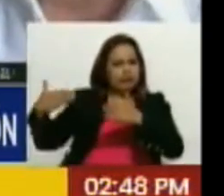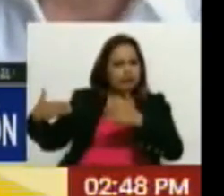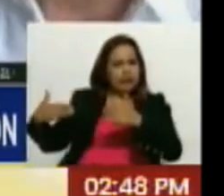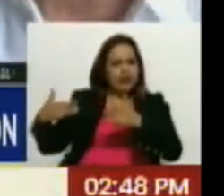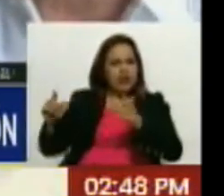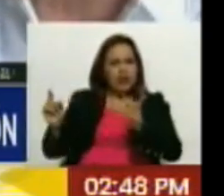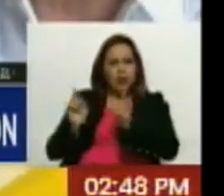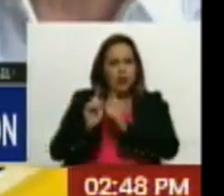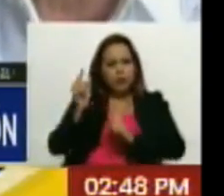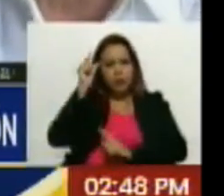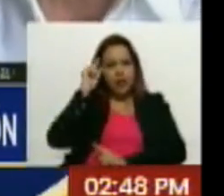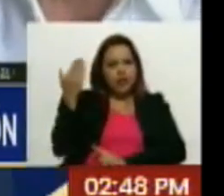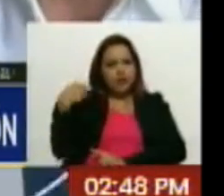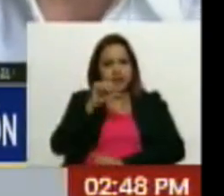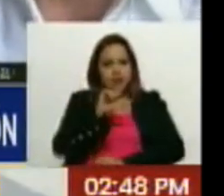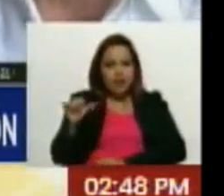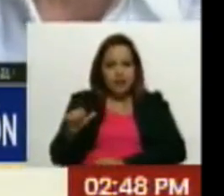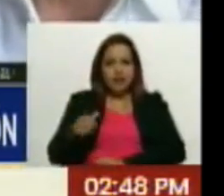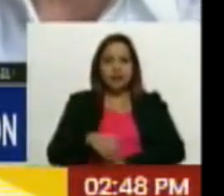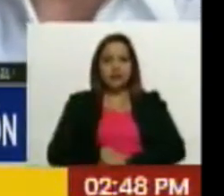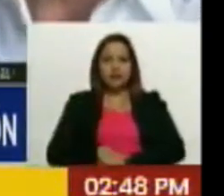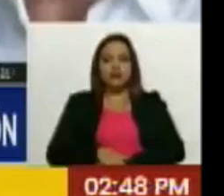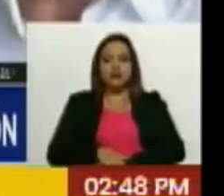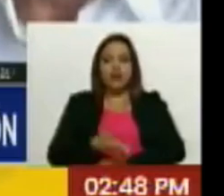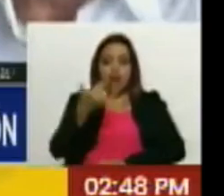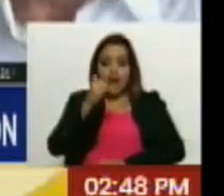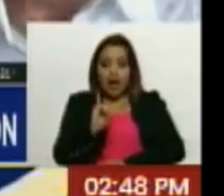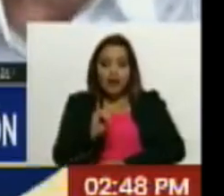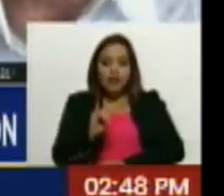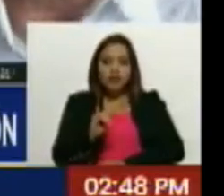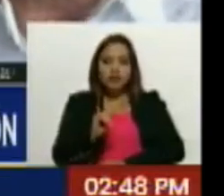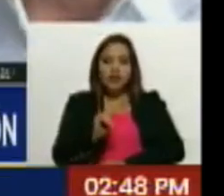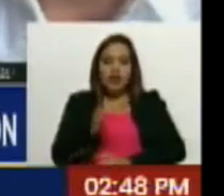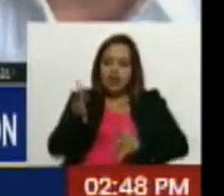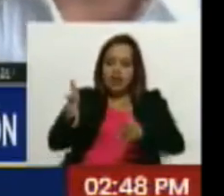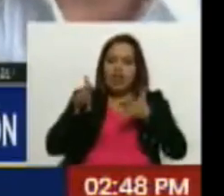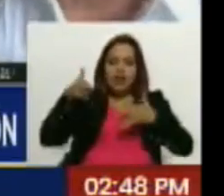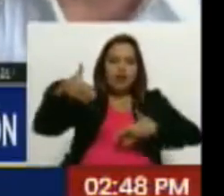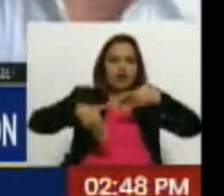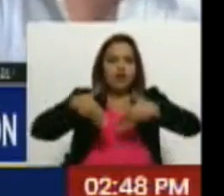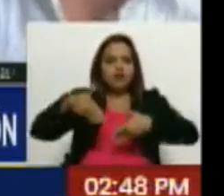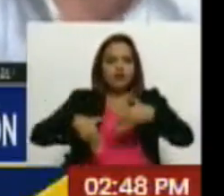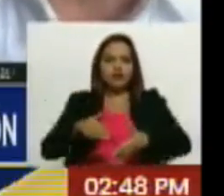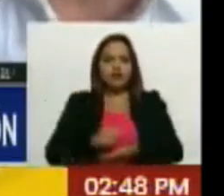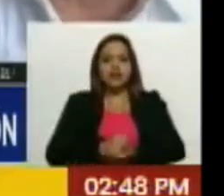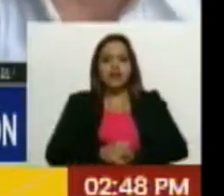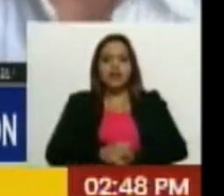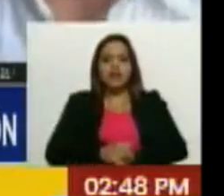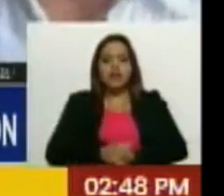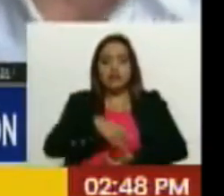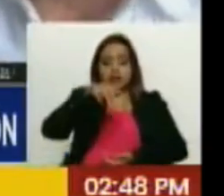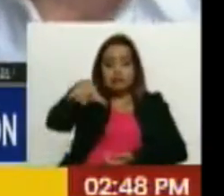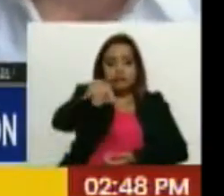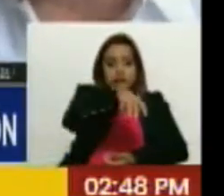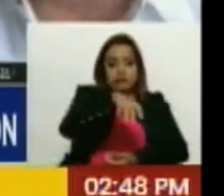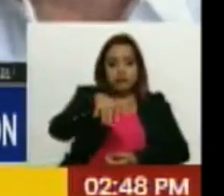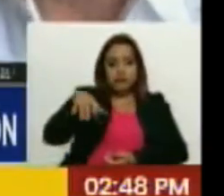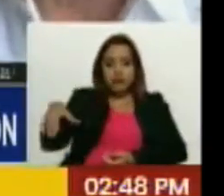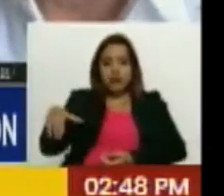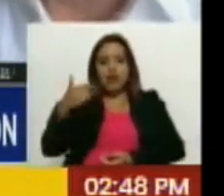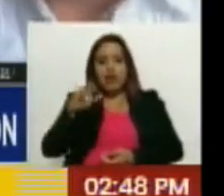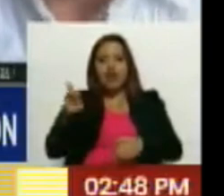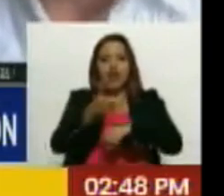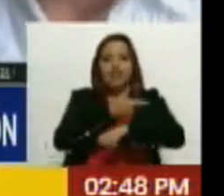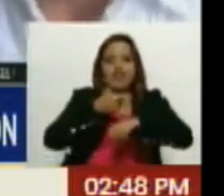pocas semanas atrás, tuvimos un rotundo triunfo electoral en las elecciones seccionales, en las elecciones de